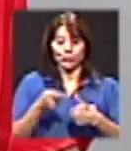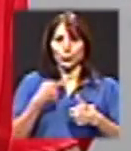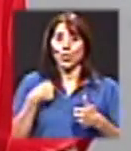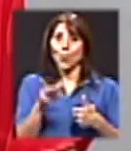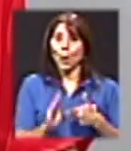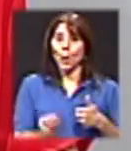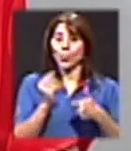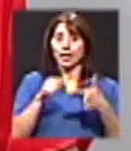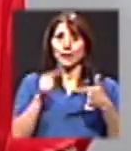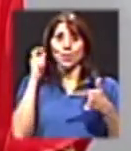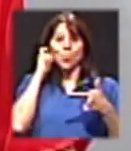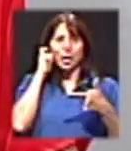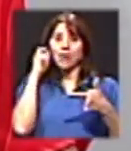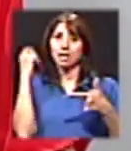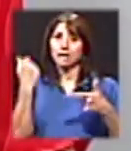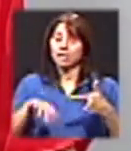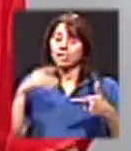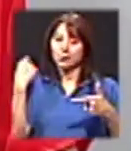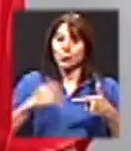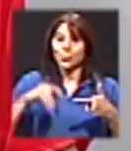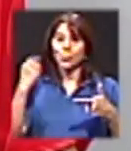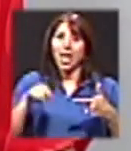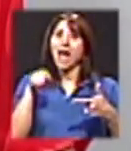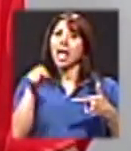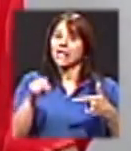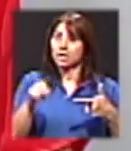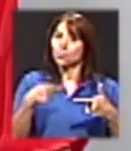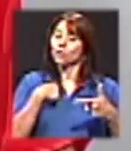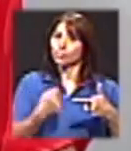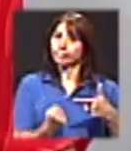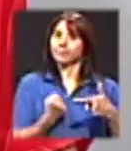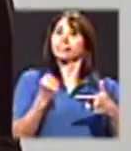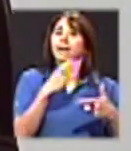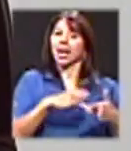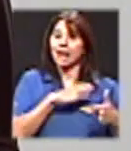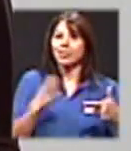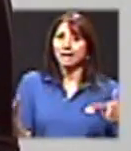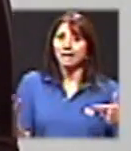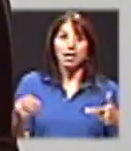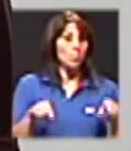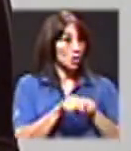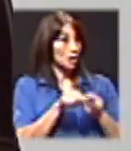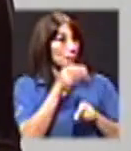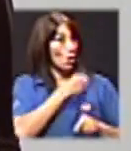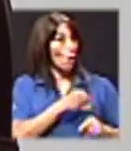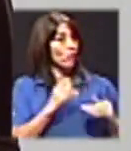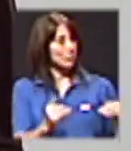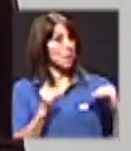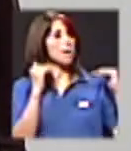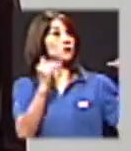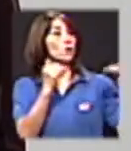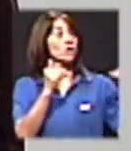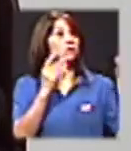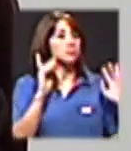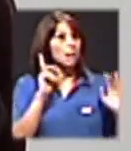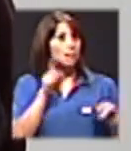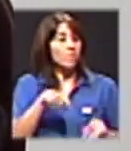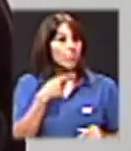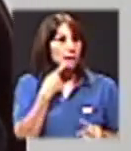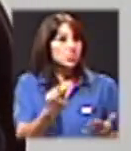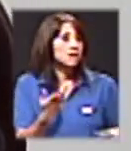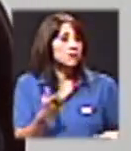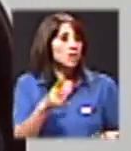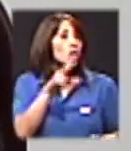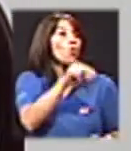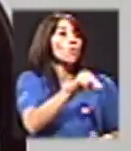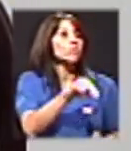viera que ahí se le hace a uno el carácter. No, y además el oficial mayor es el que le tiene que decir que no. Sí. Los